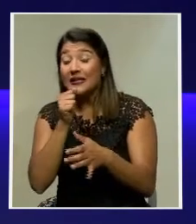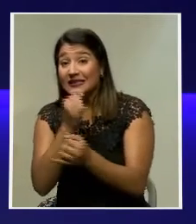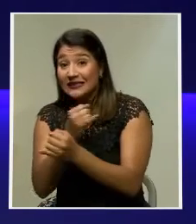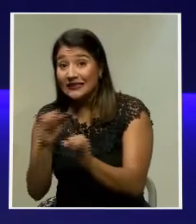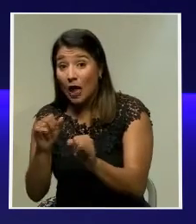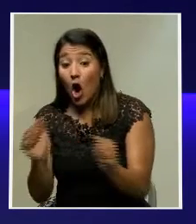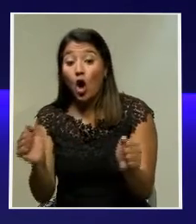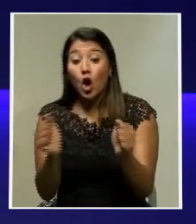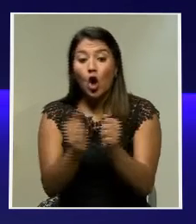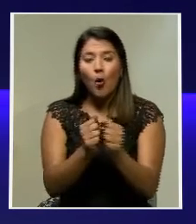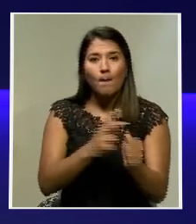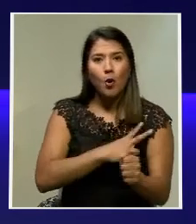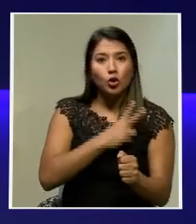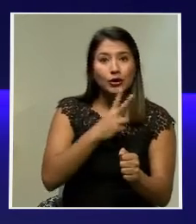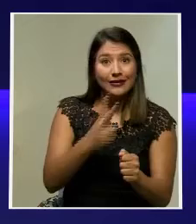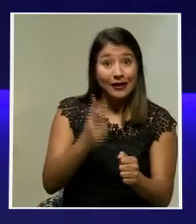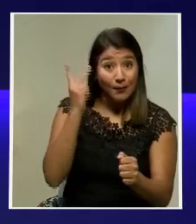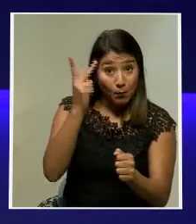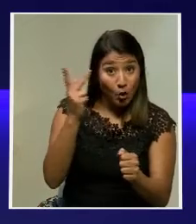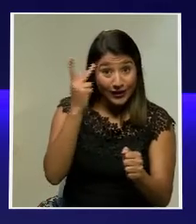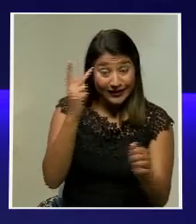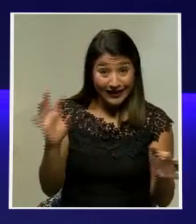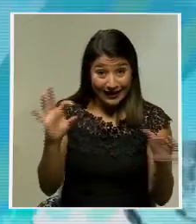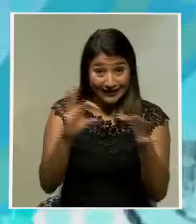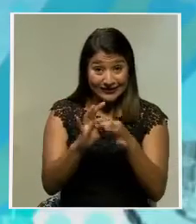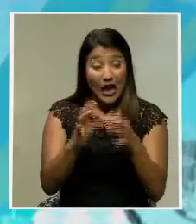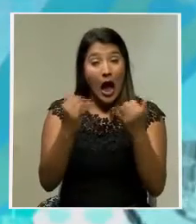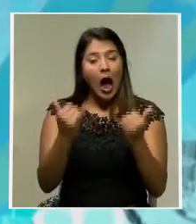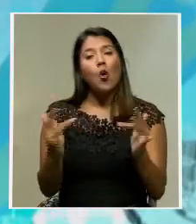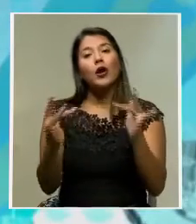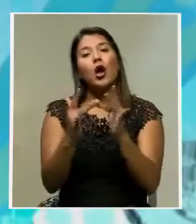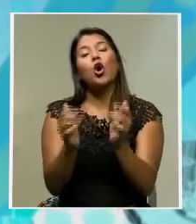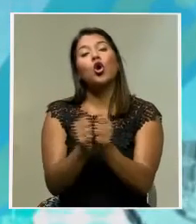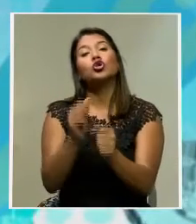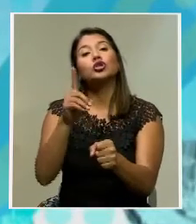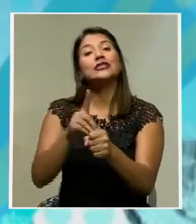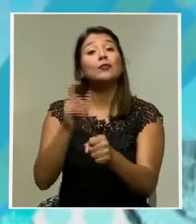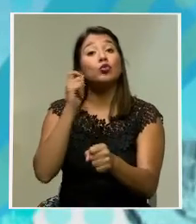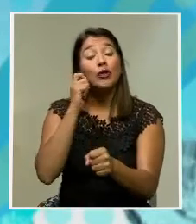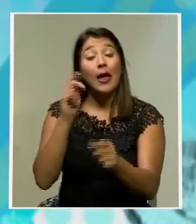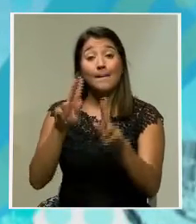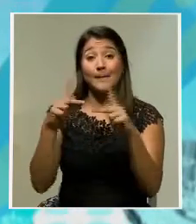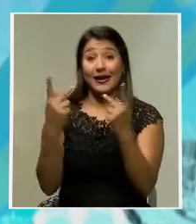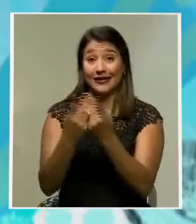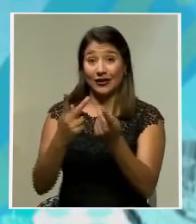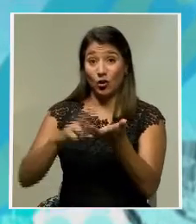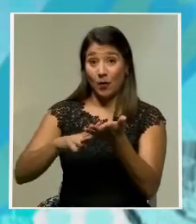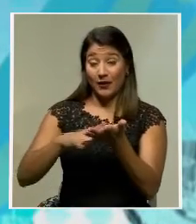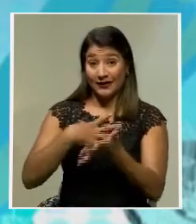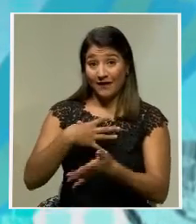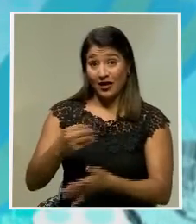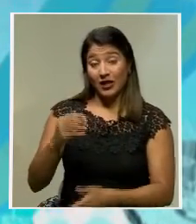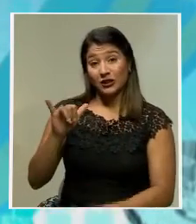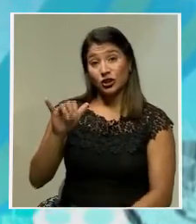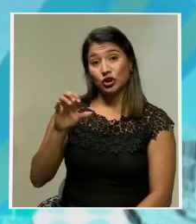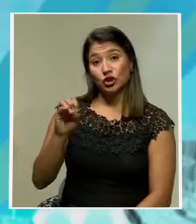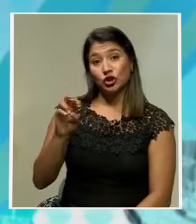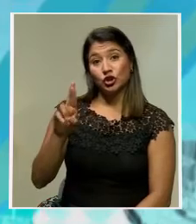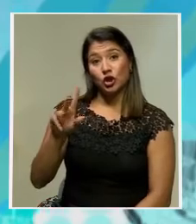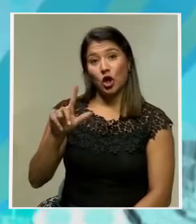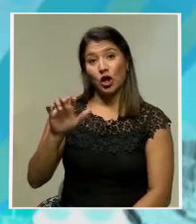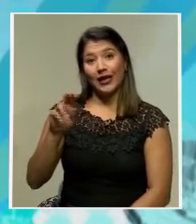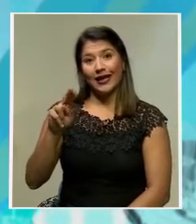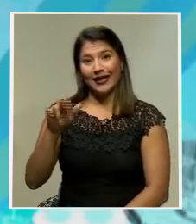política, tenemos vía Zoom a la diputada por el Partido Liberación Nacional, Yorleni León, quien redactó